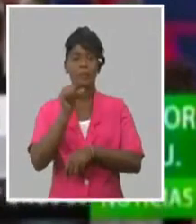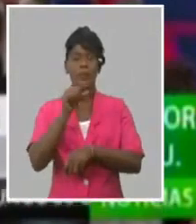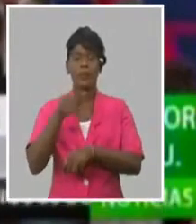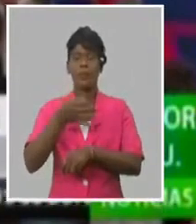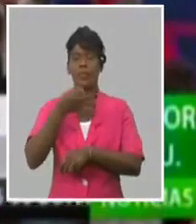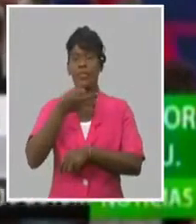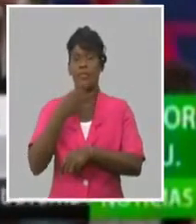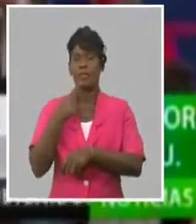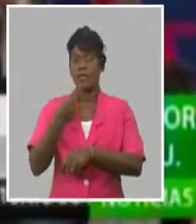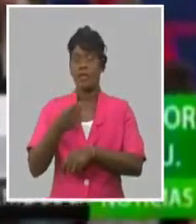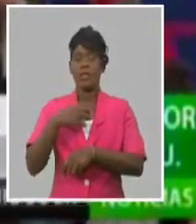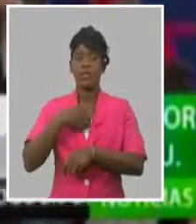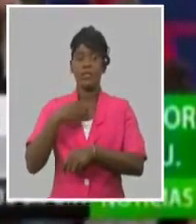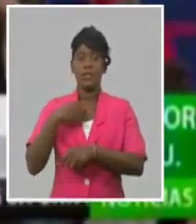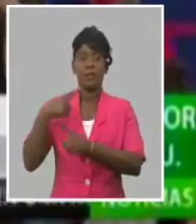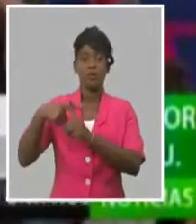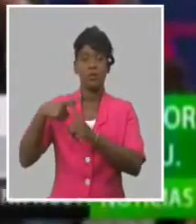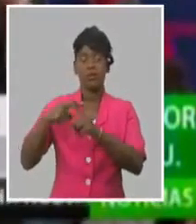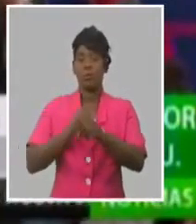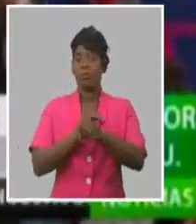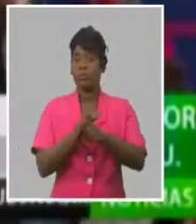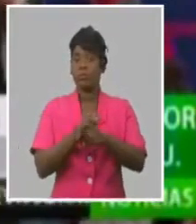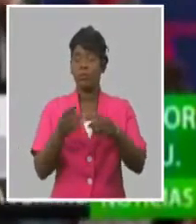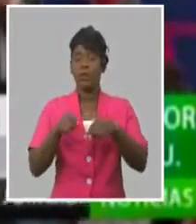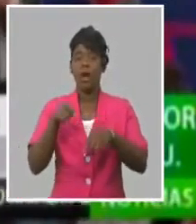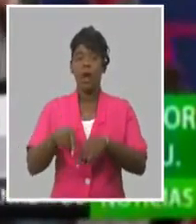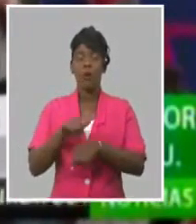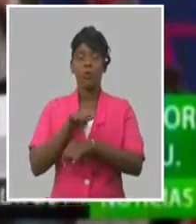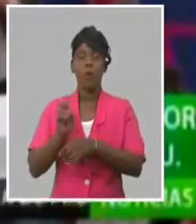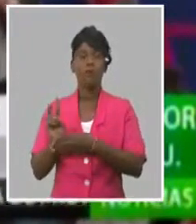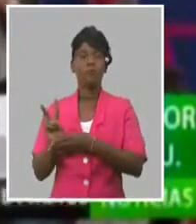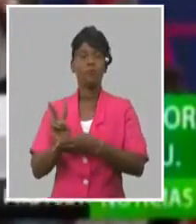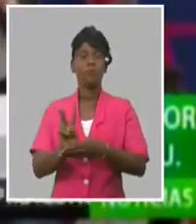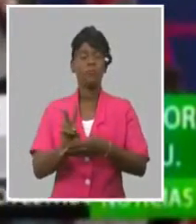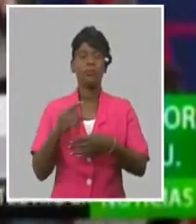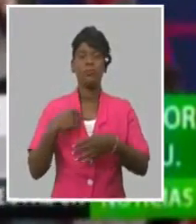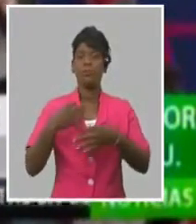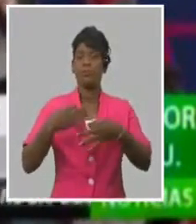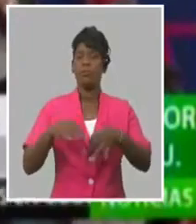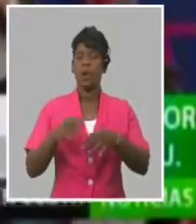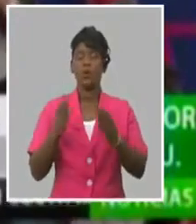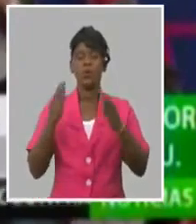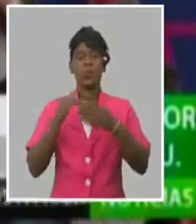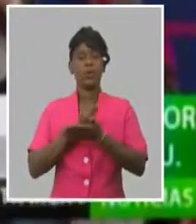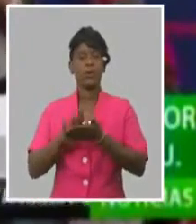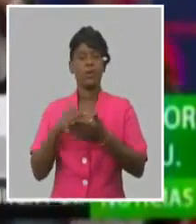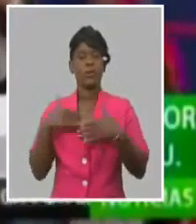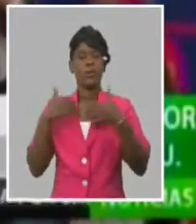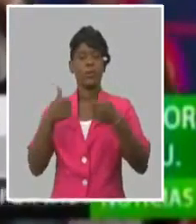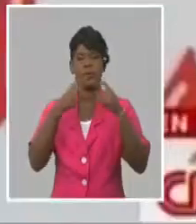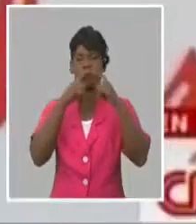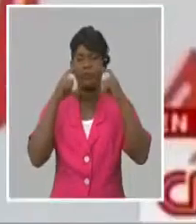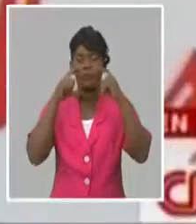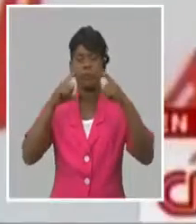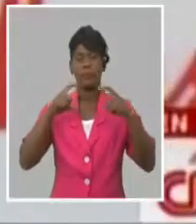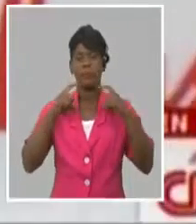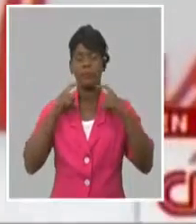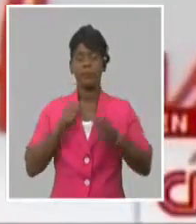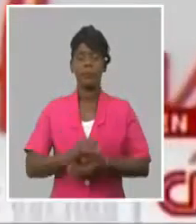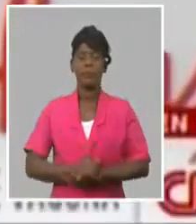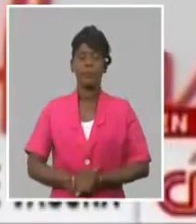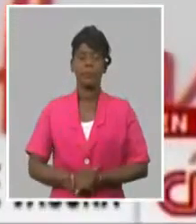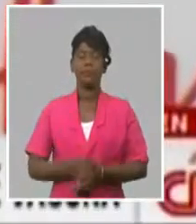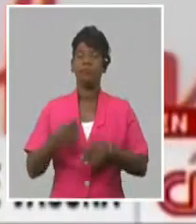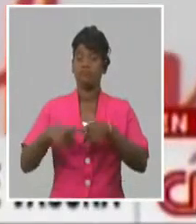positivo. Ha reaparecido prometiendo besar a todos los congregados y sin portar mascarilla. Una